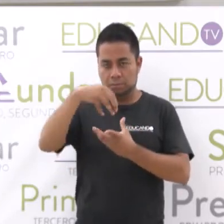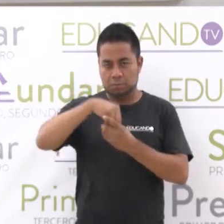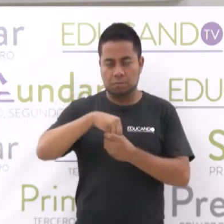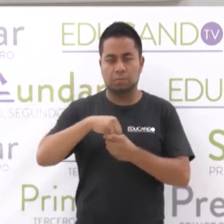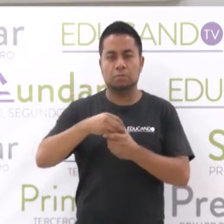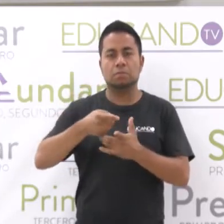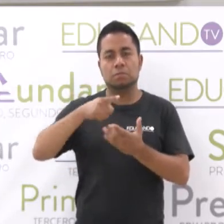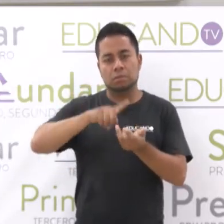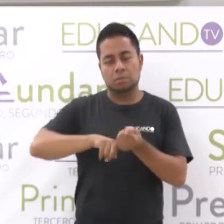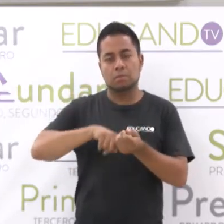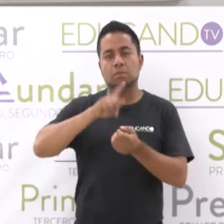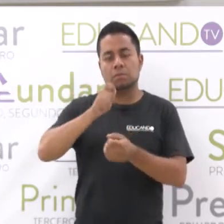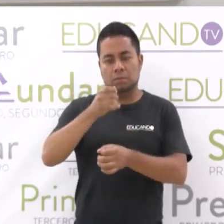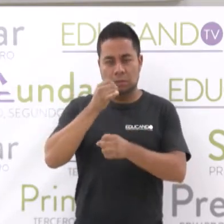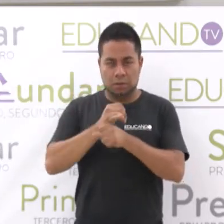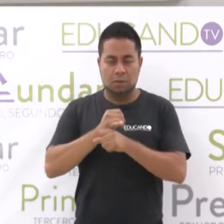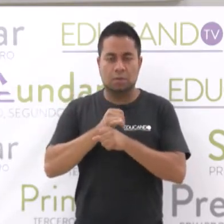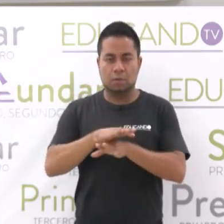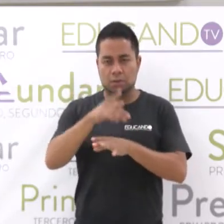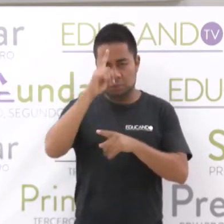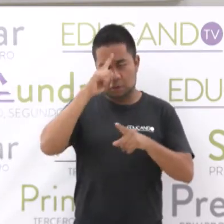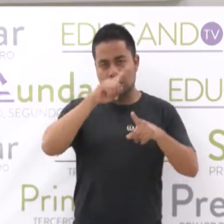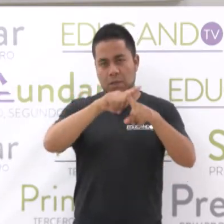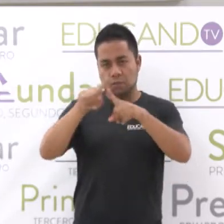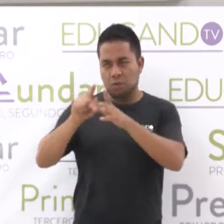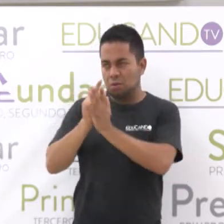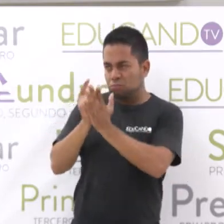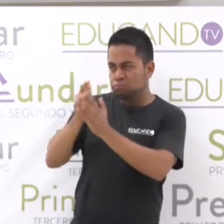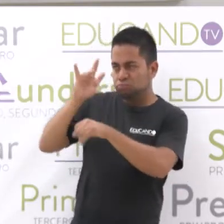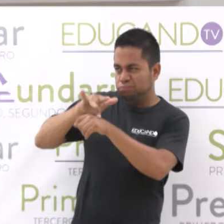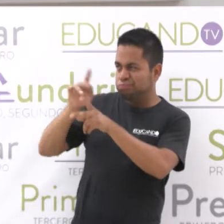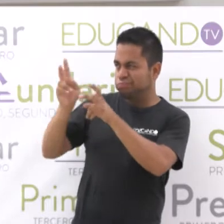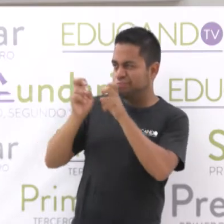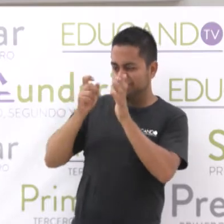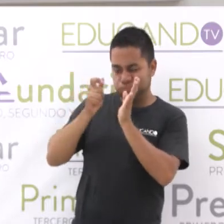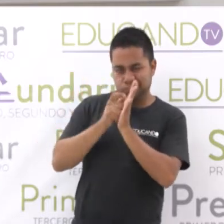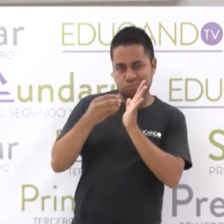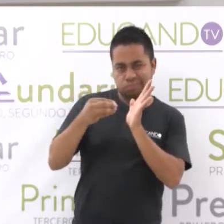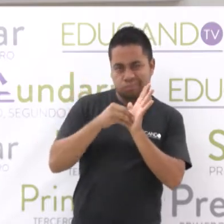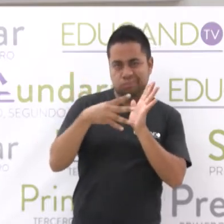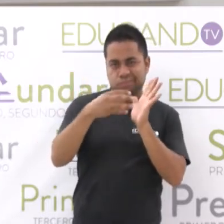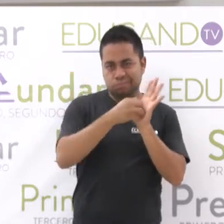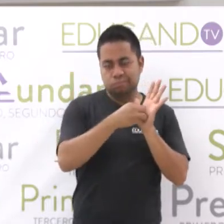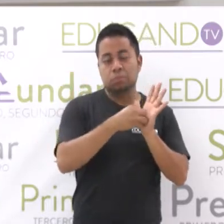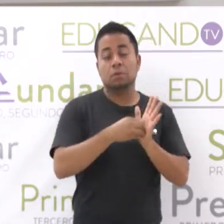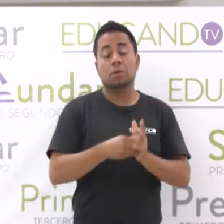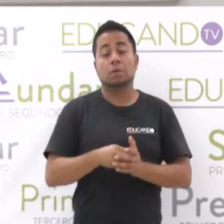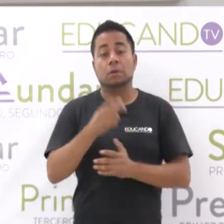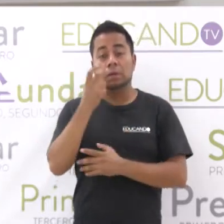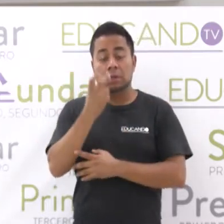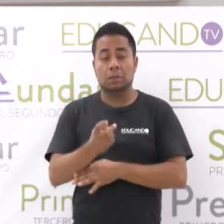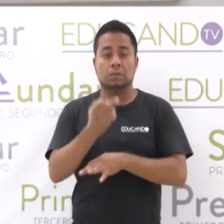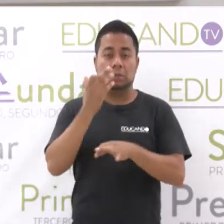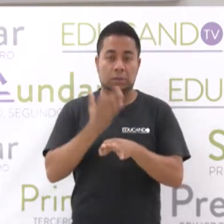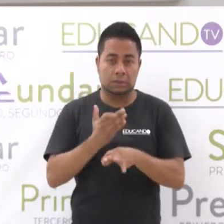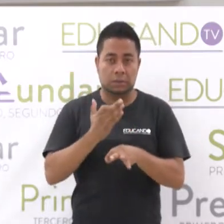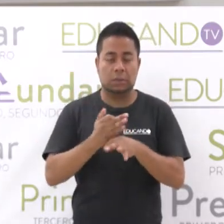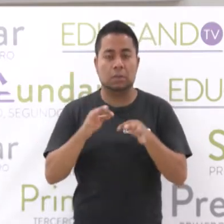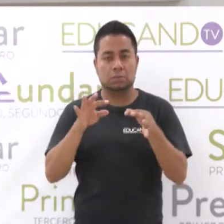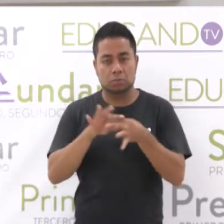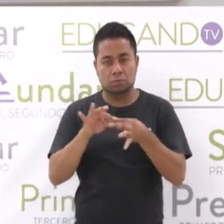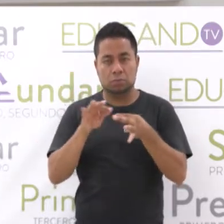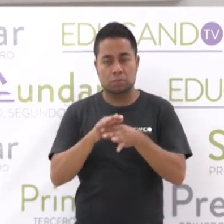incorporan información de diversas fuentes. Y en eso es lo que vamos a